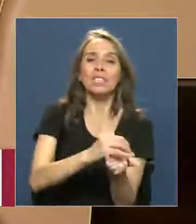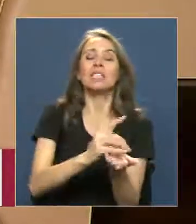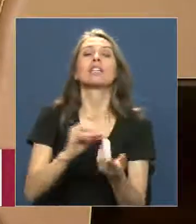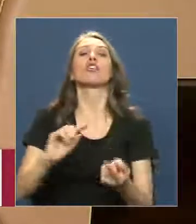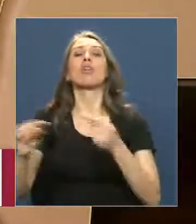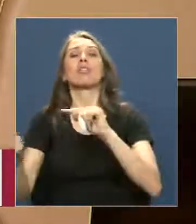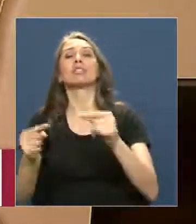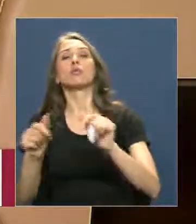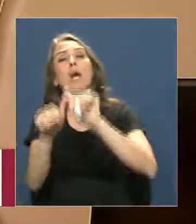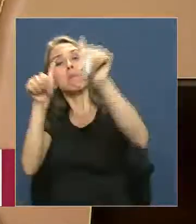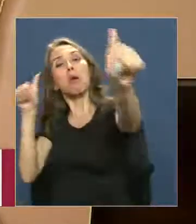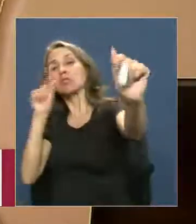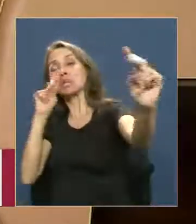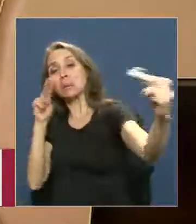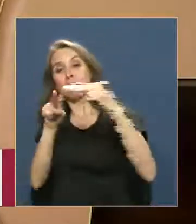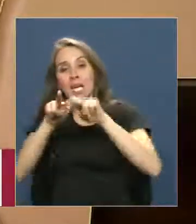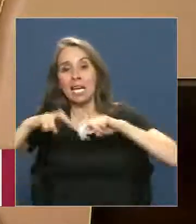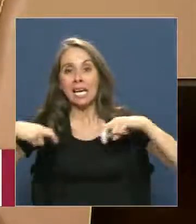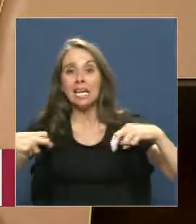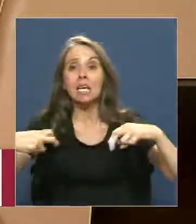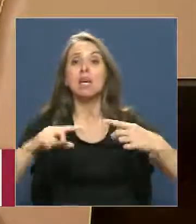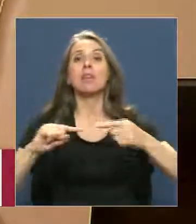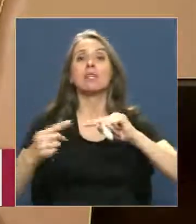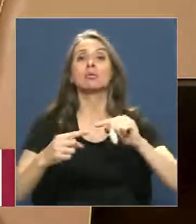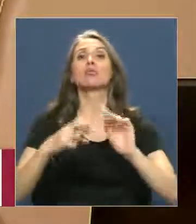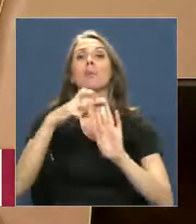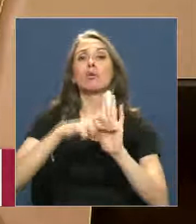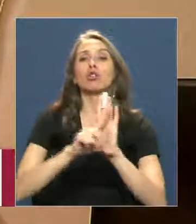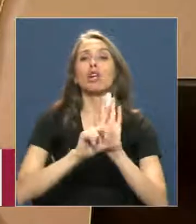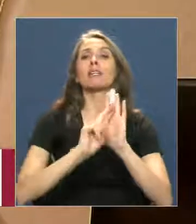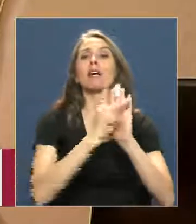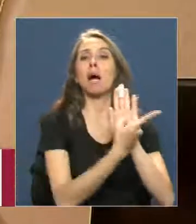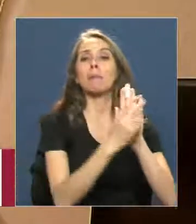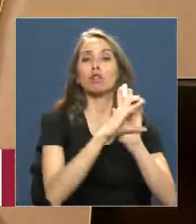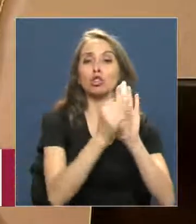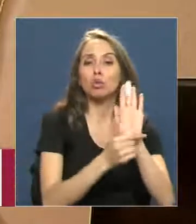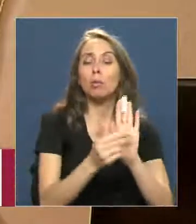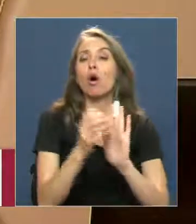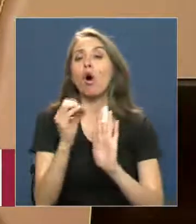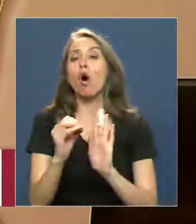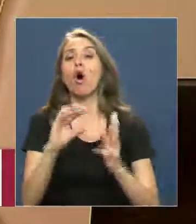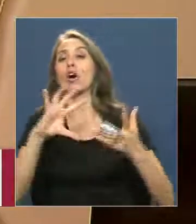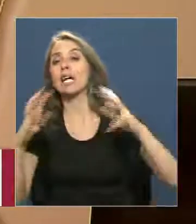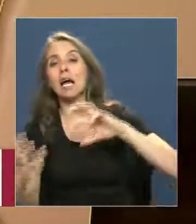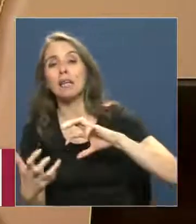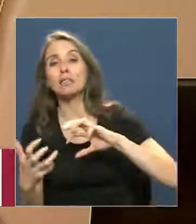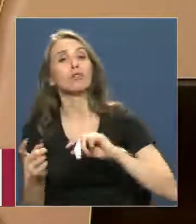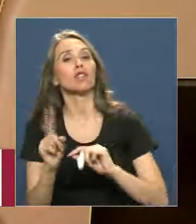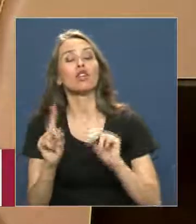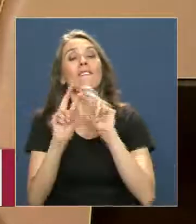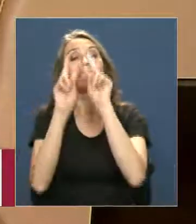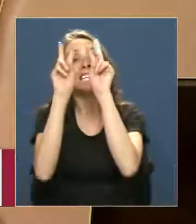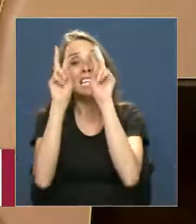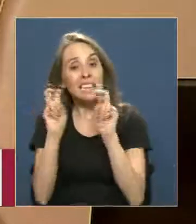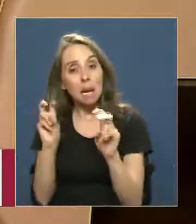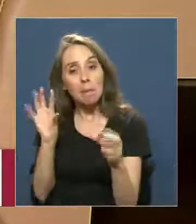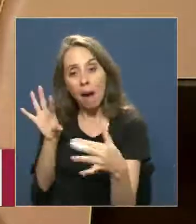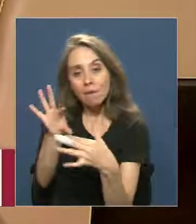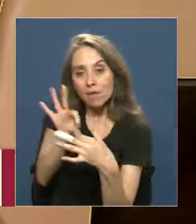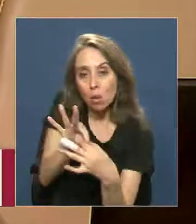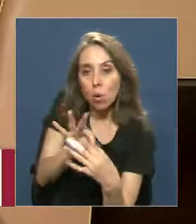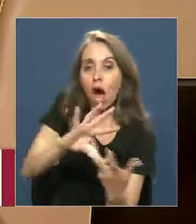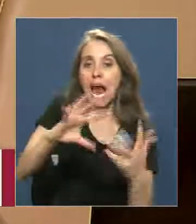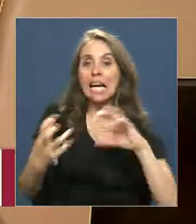o, insisto, algo que no diga relación con la catástrofe que estamos viviendo. Además,